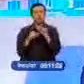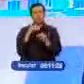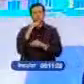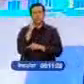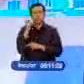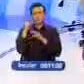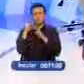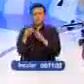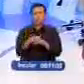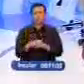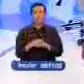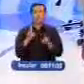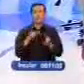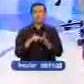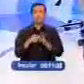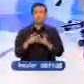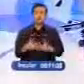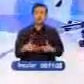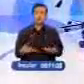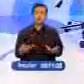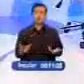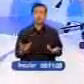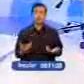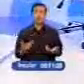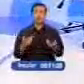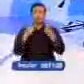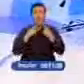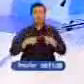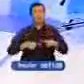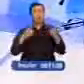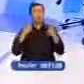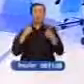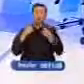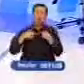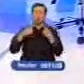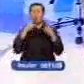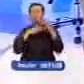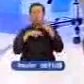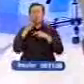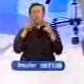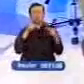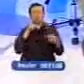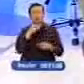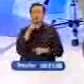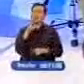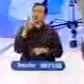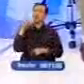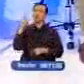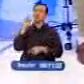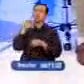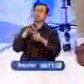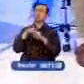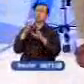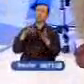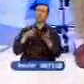seguirlo depurando. Pero eso no quiere decir que se pueda hablar tan irresponsablemente, como dice algún actor, de más de 3 millones de votantes